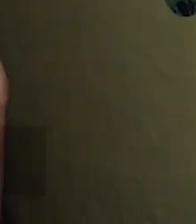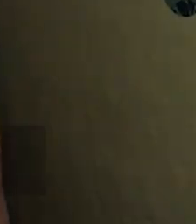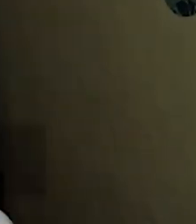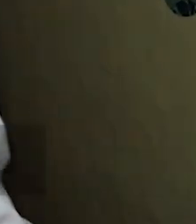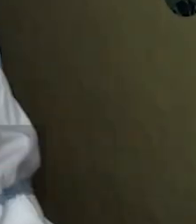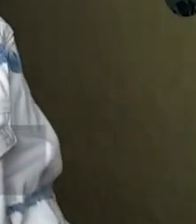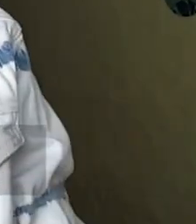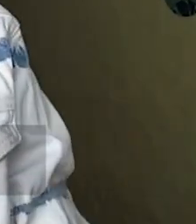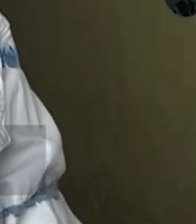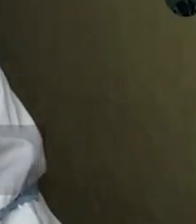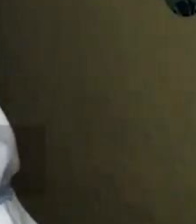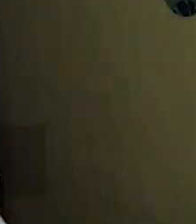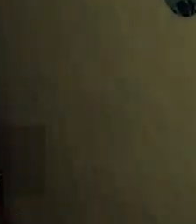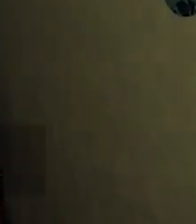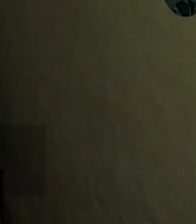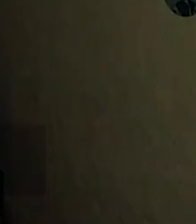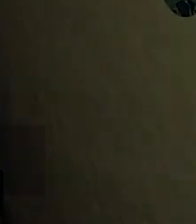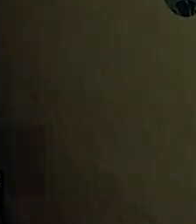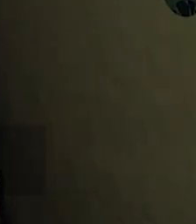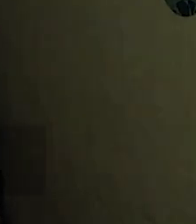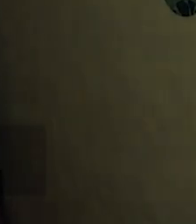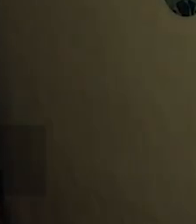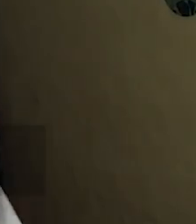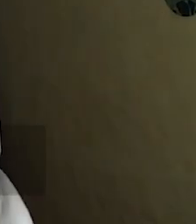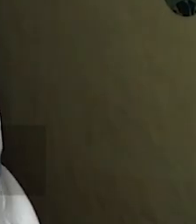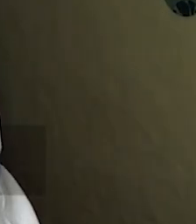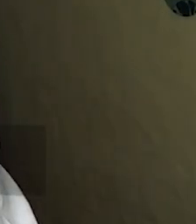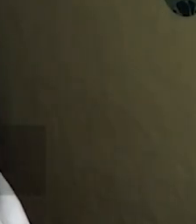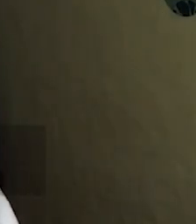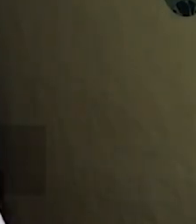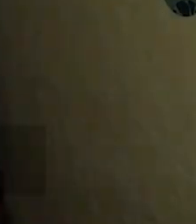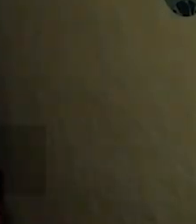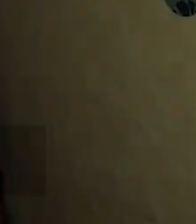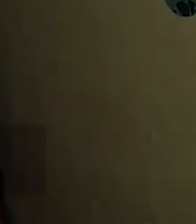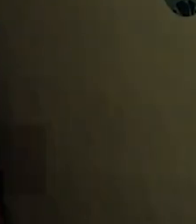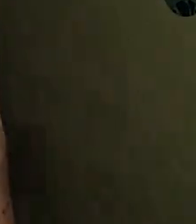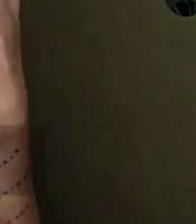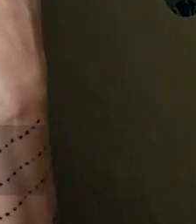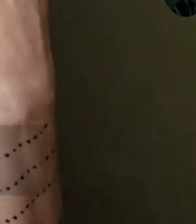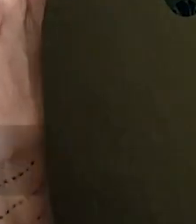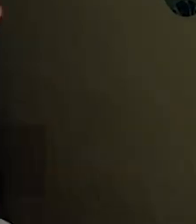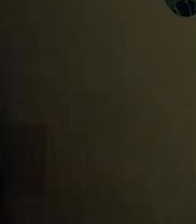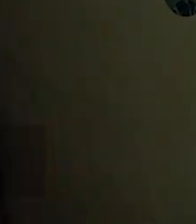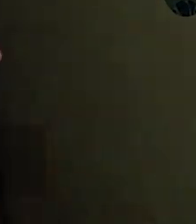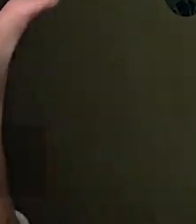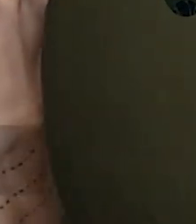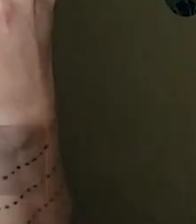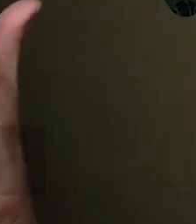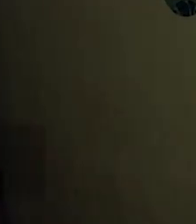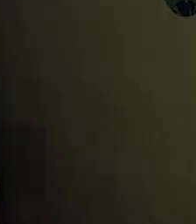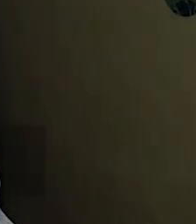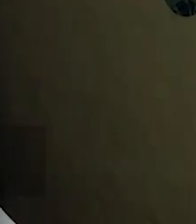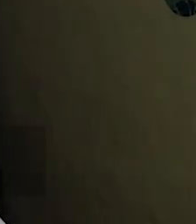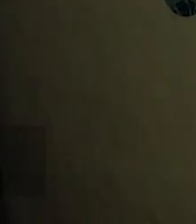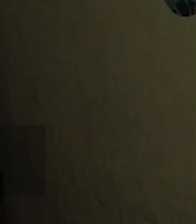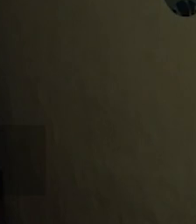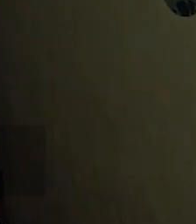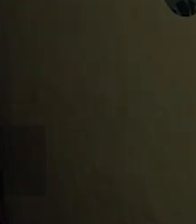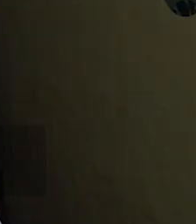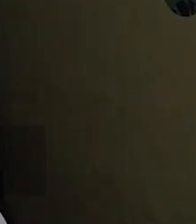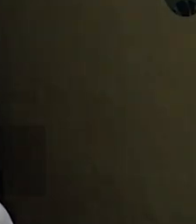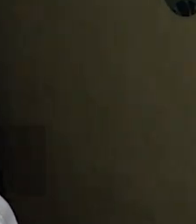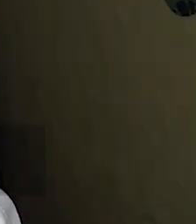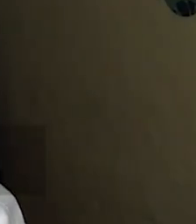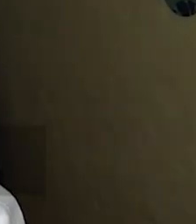la gente se encontraba caminando, algunos en carro, otros a caballos. Los tiempos eran otros, no como